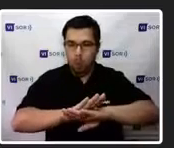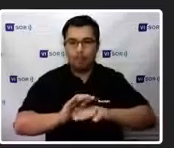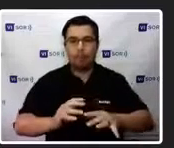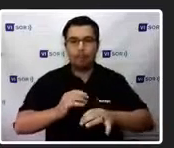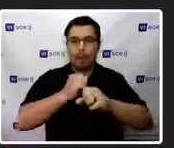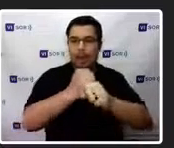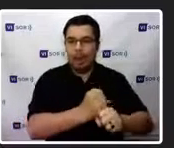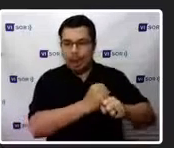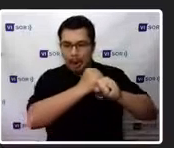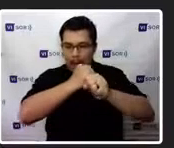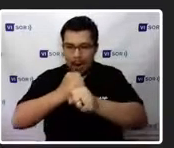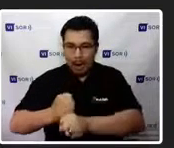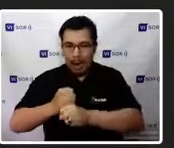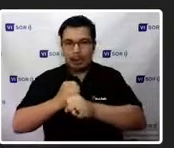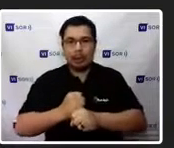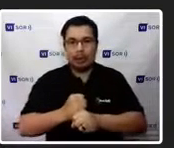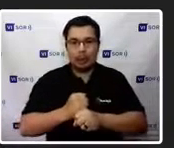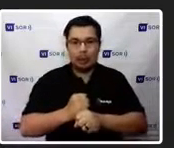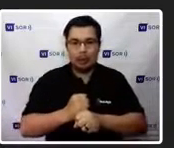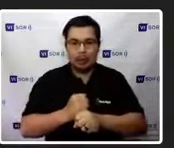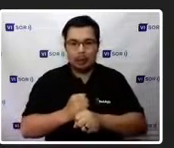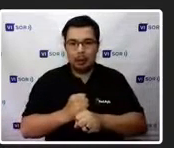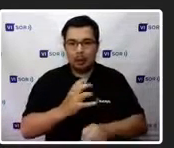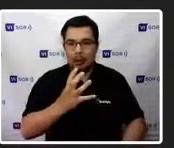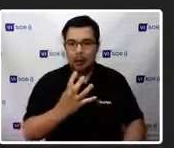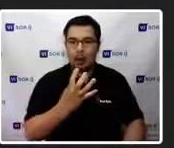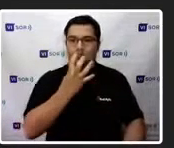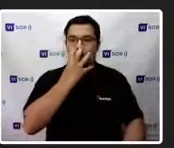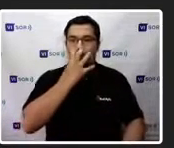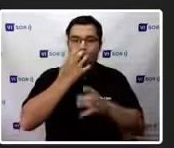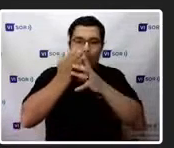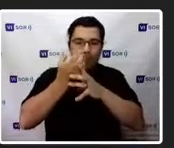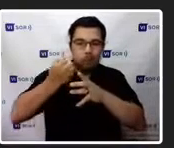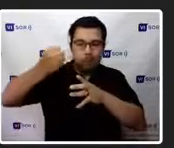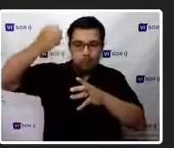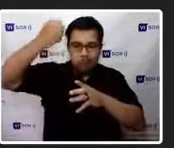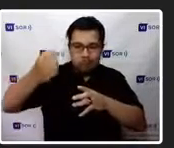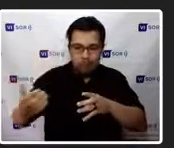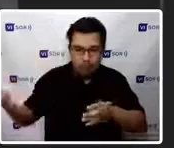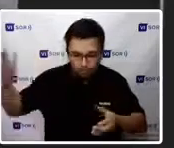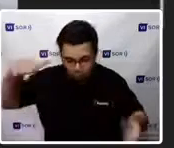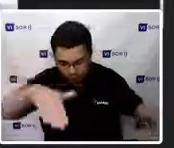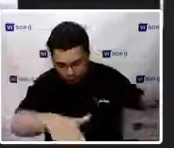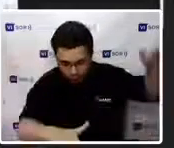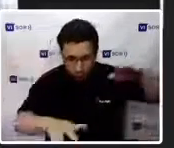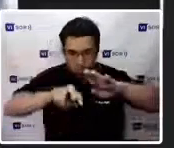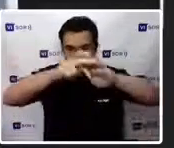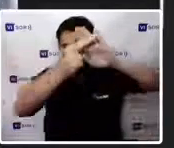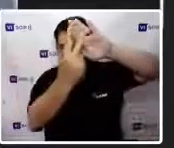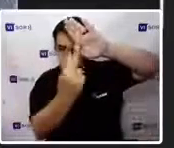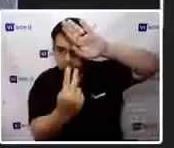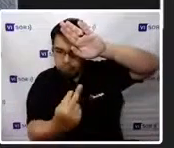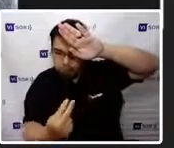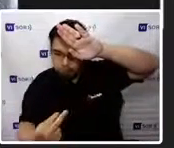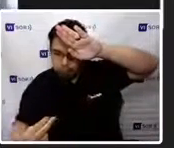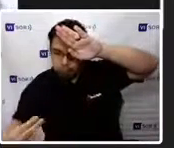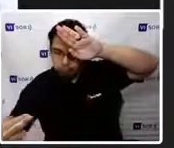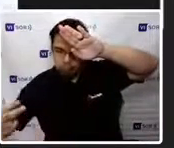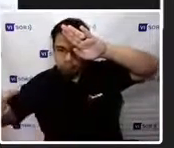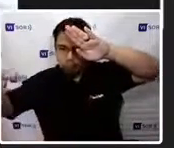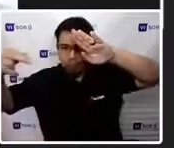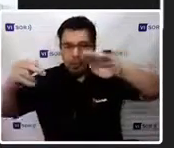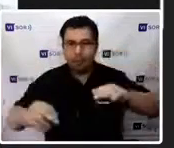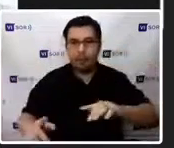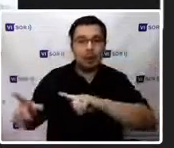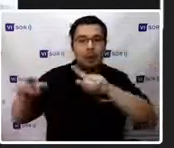bike, y ahora estamos por llegar a los terrenos de media montaña. Así que va a estar bastante interesante.